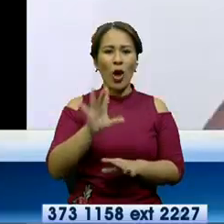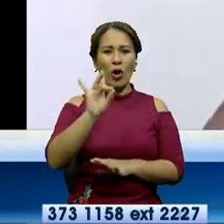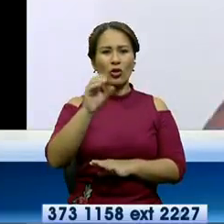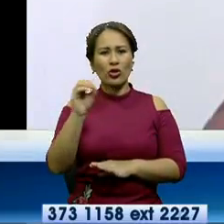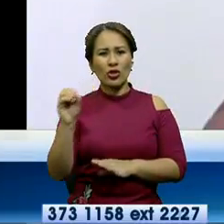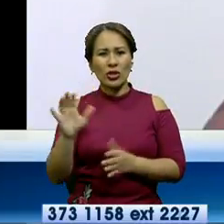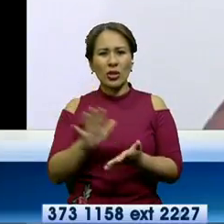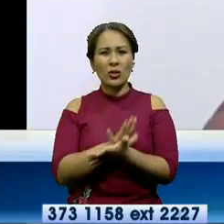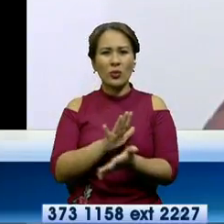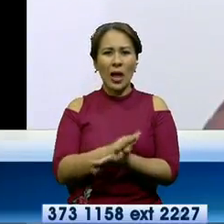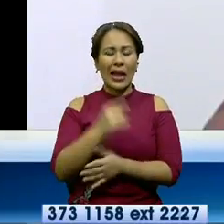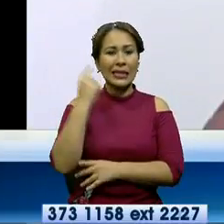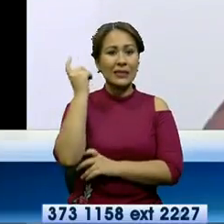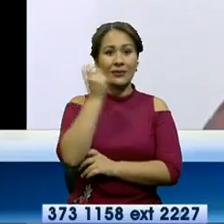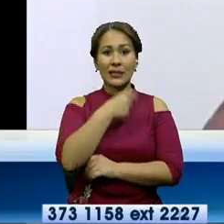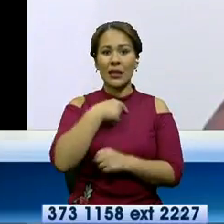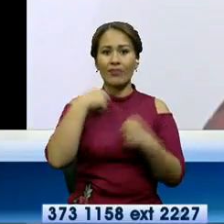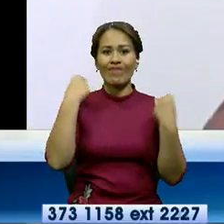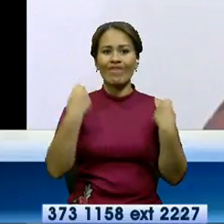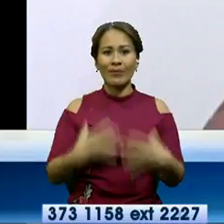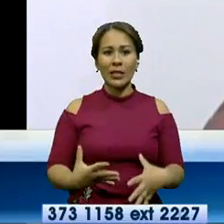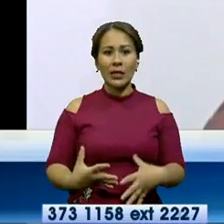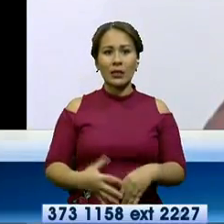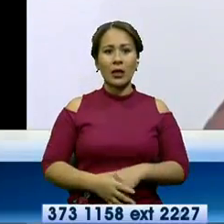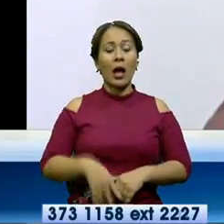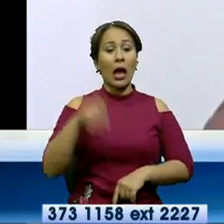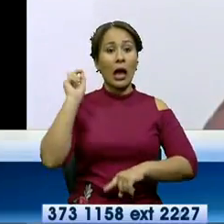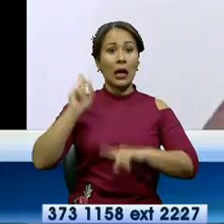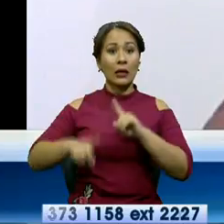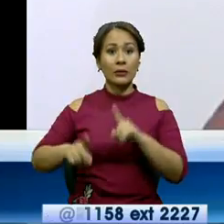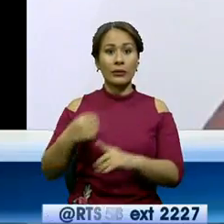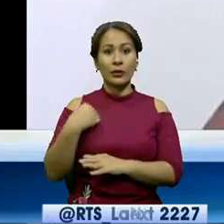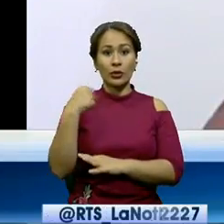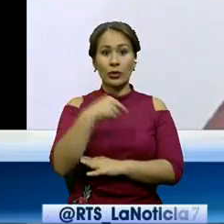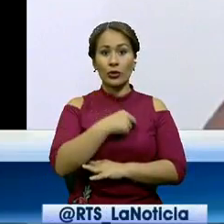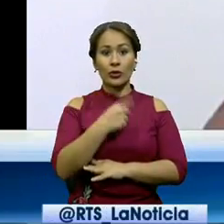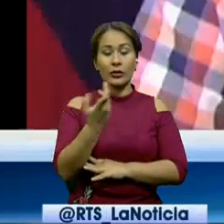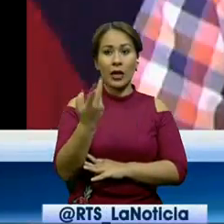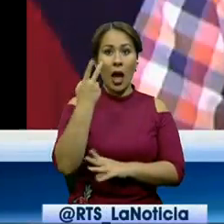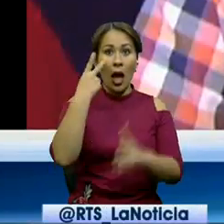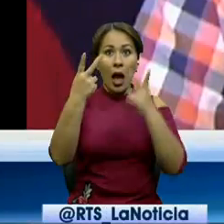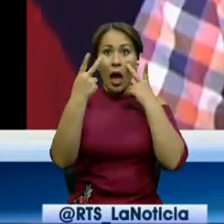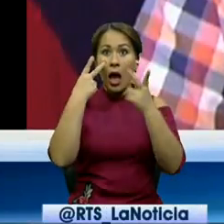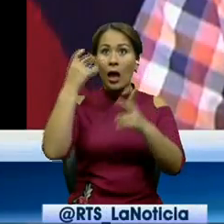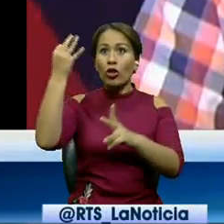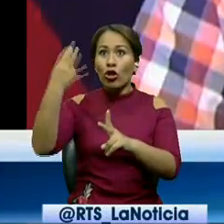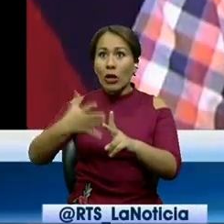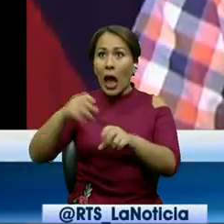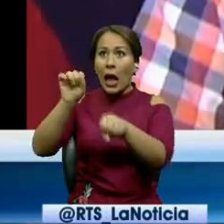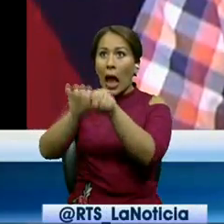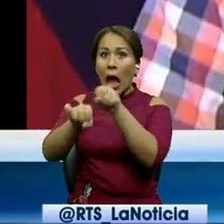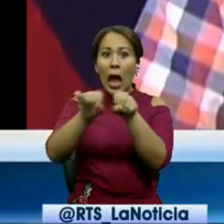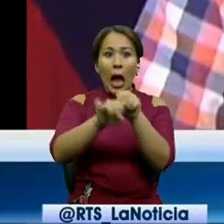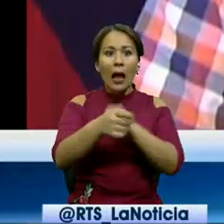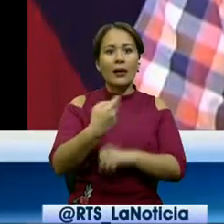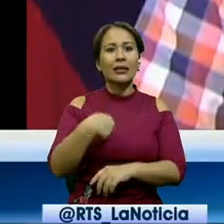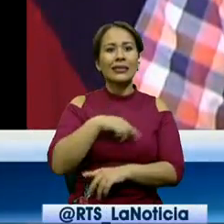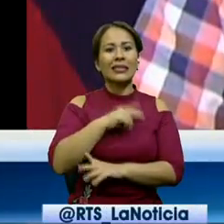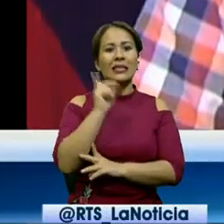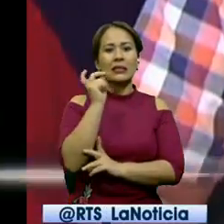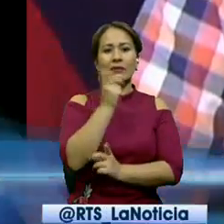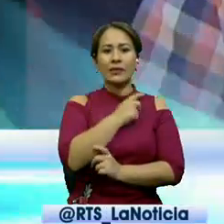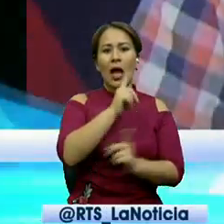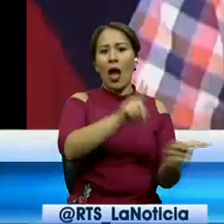escuelas, 800 unidades educativas. En algunos casos pues tuvieron, como les digo, afectación total, ya no hubo cómo repararlas, pero